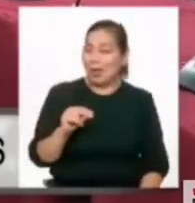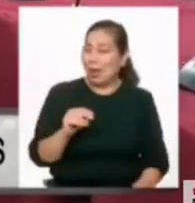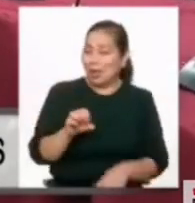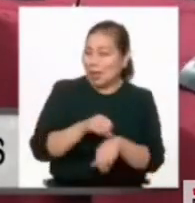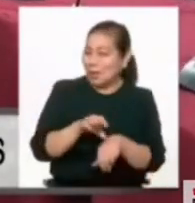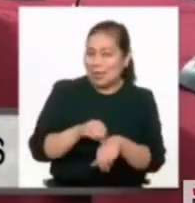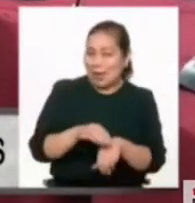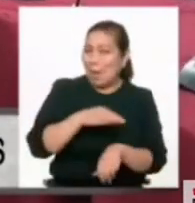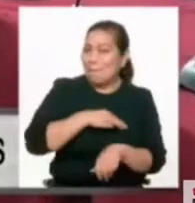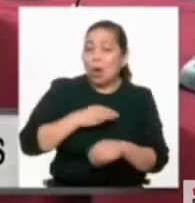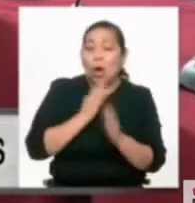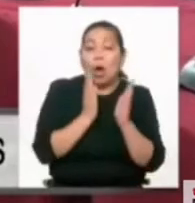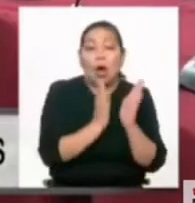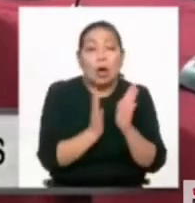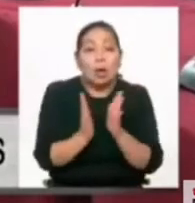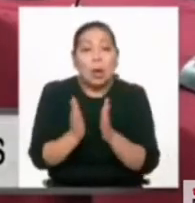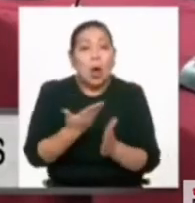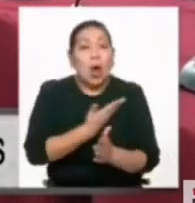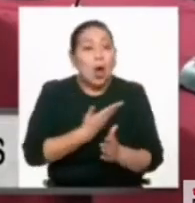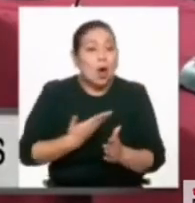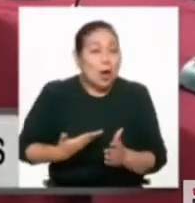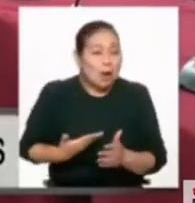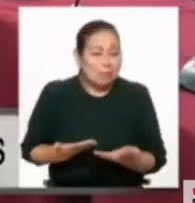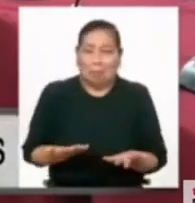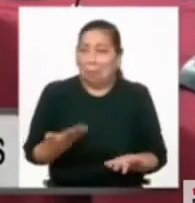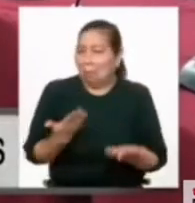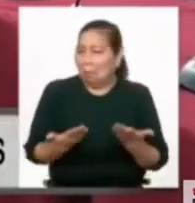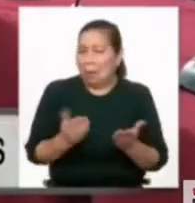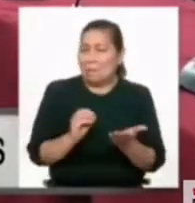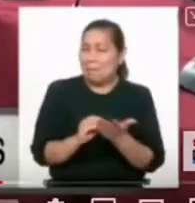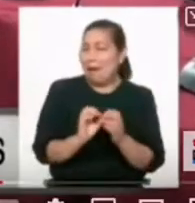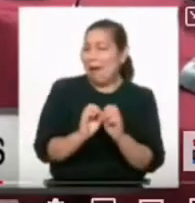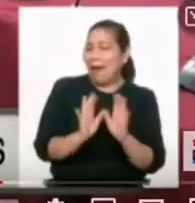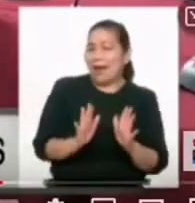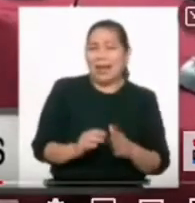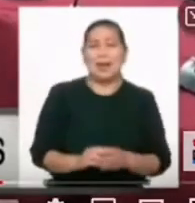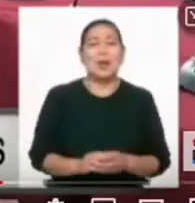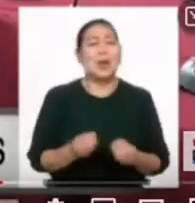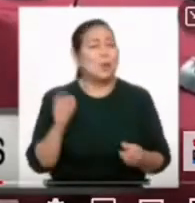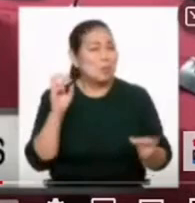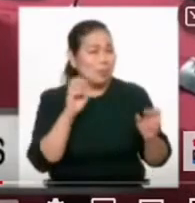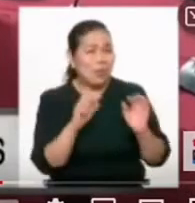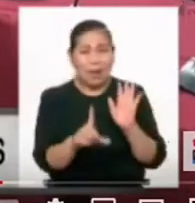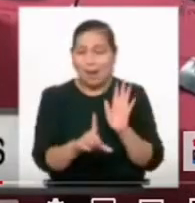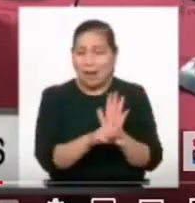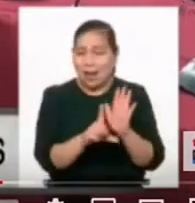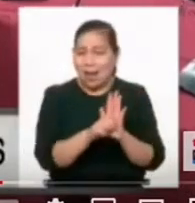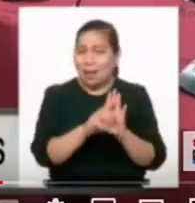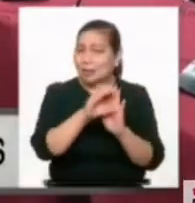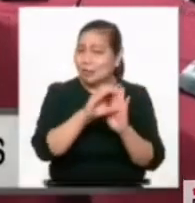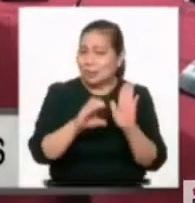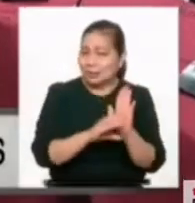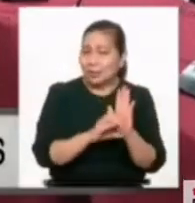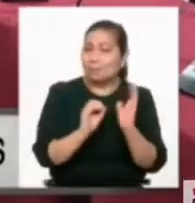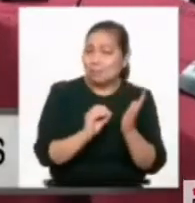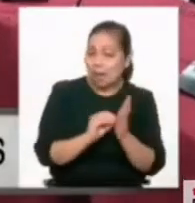consejos de ministros, son consejos de coordinación intergubernamental. Y me parece que por transparencia y además por un estatus legal y constitucional